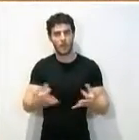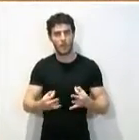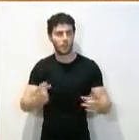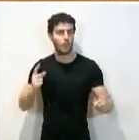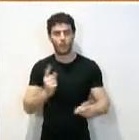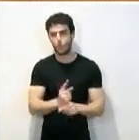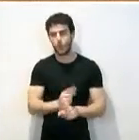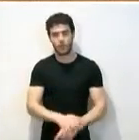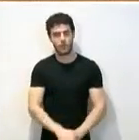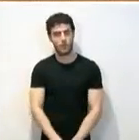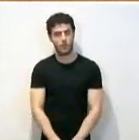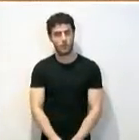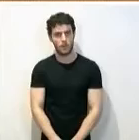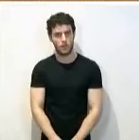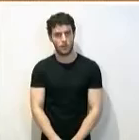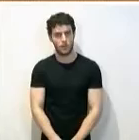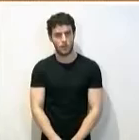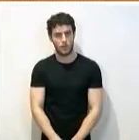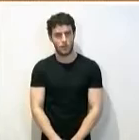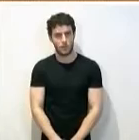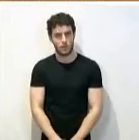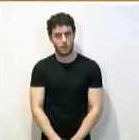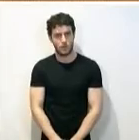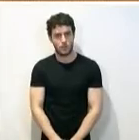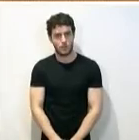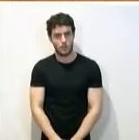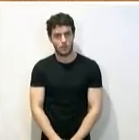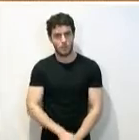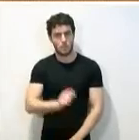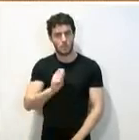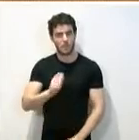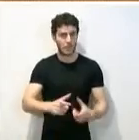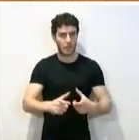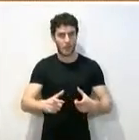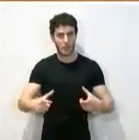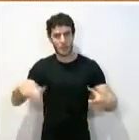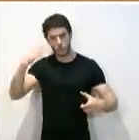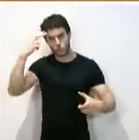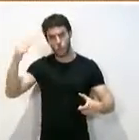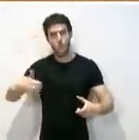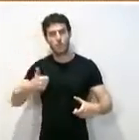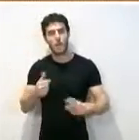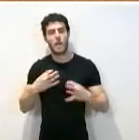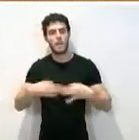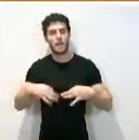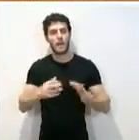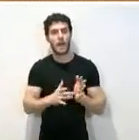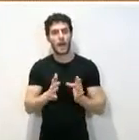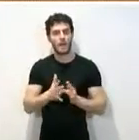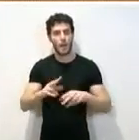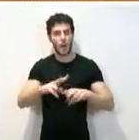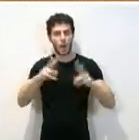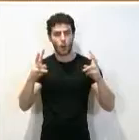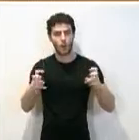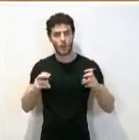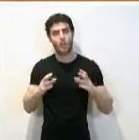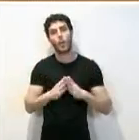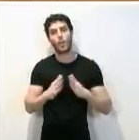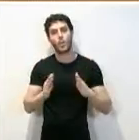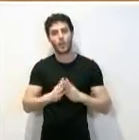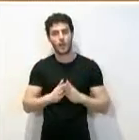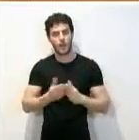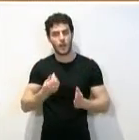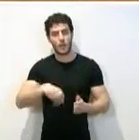lo contrario. Acudiendo al recuento de suicidios por meses, es cierto que en abril, en pleno confinamiento domiciliario, las